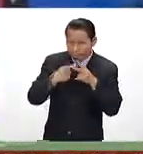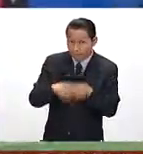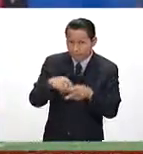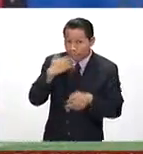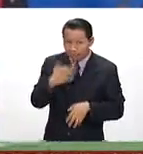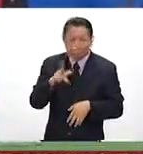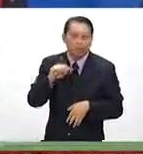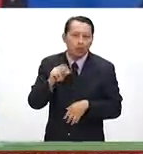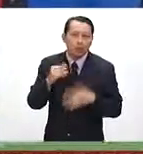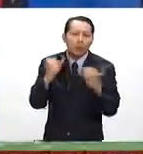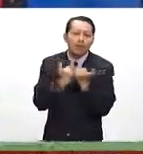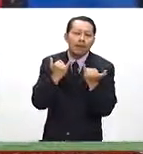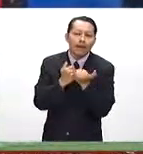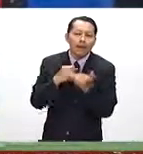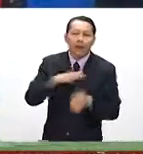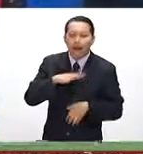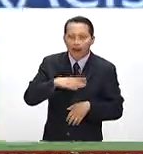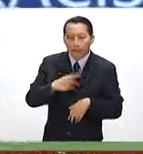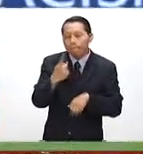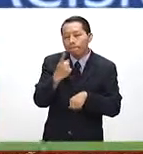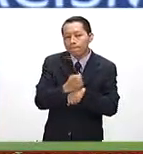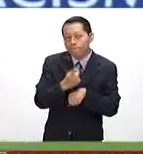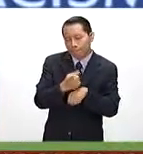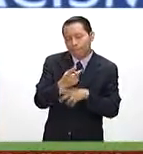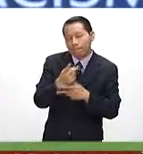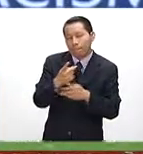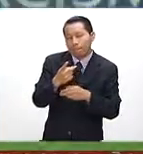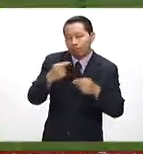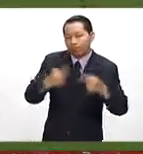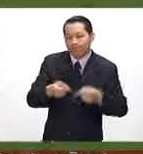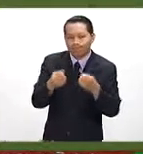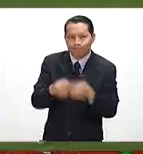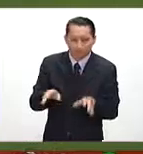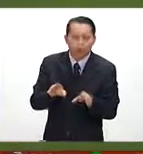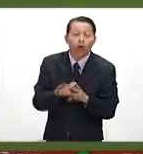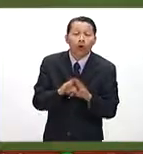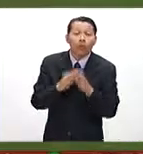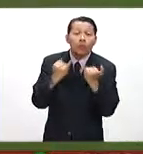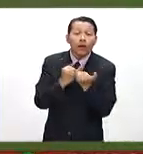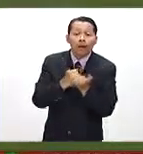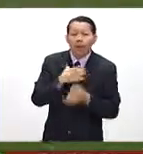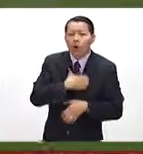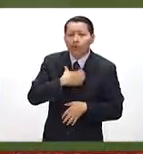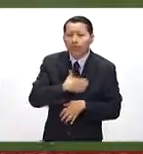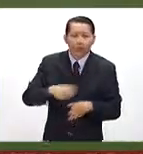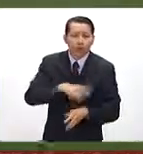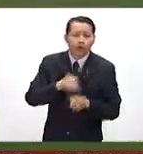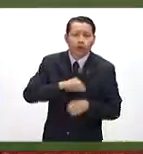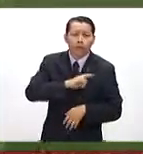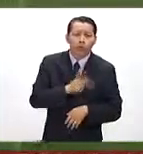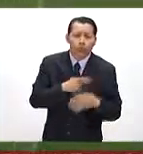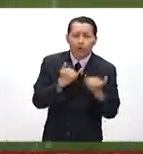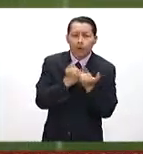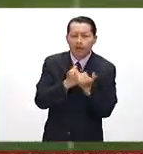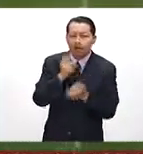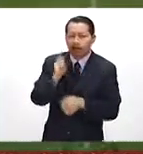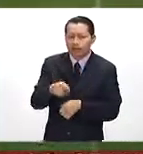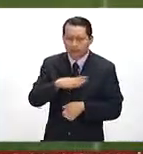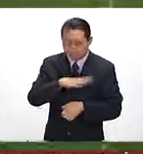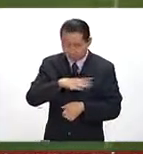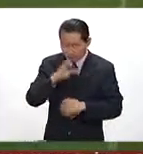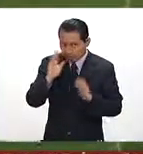estas eliminatorias. Perdió el primer partido. Lo que marca sí es la alegría de todos los de Portugal, es el hecho de que ya está